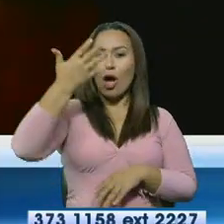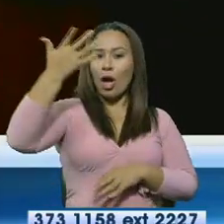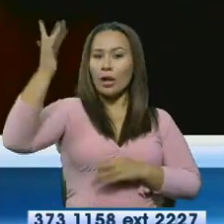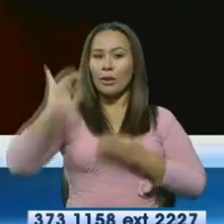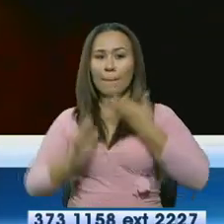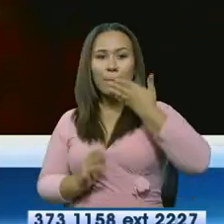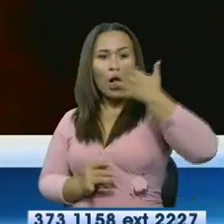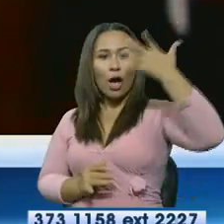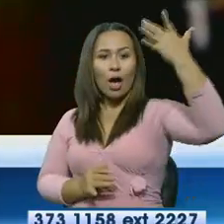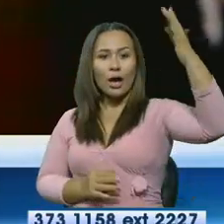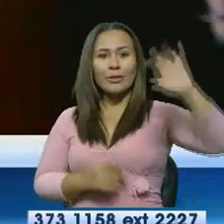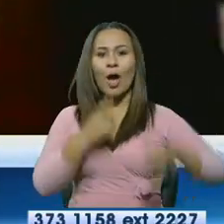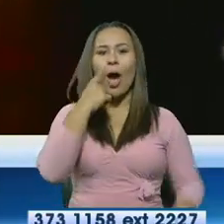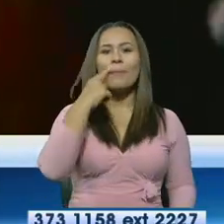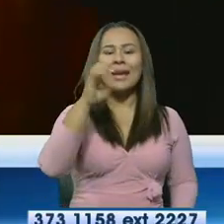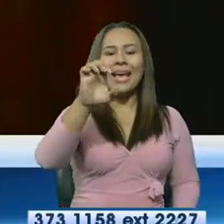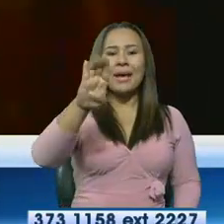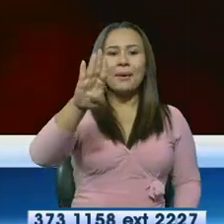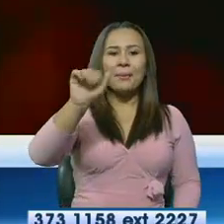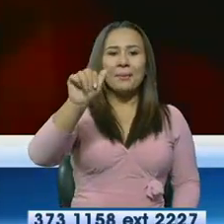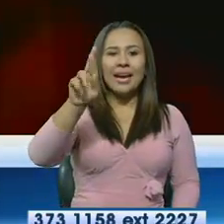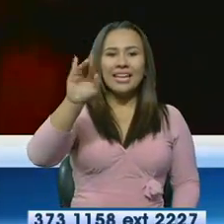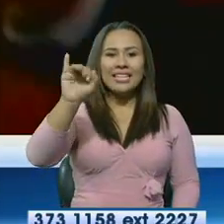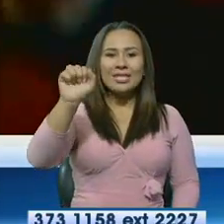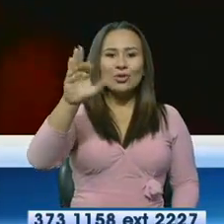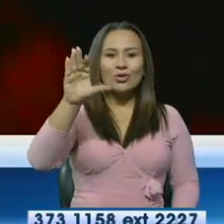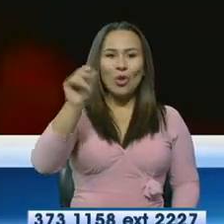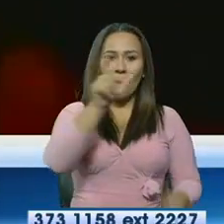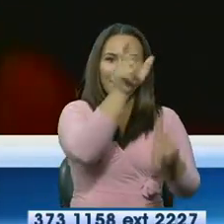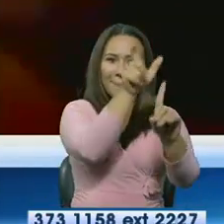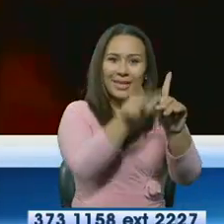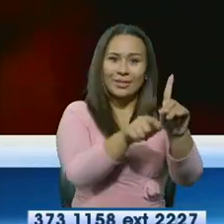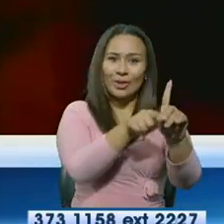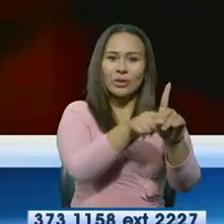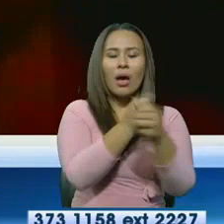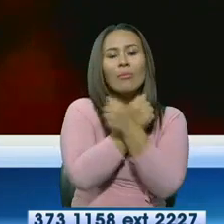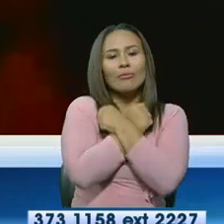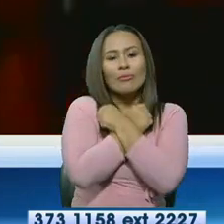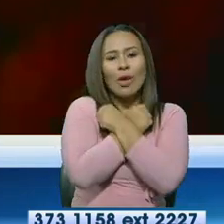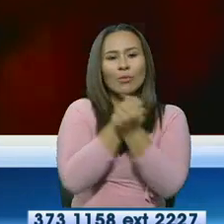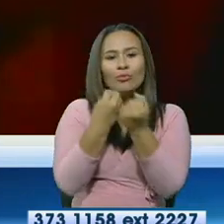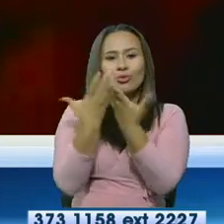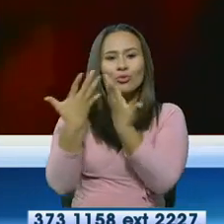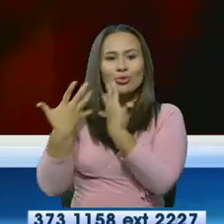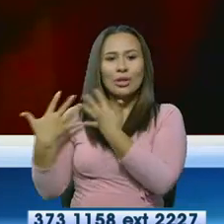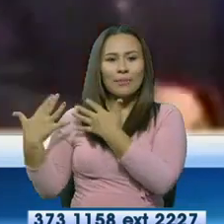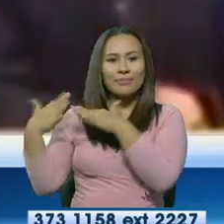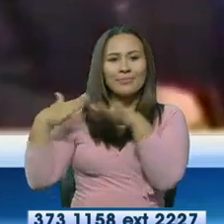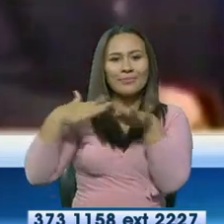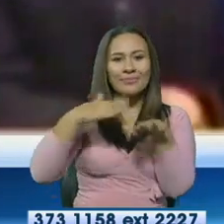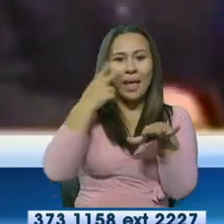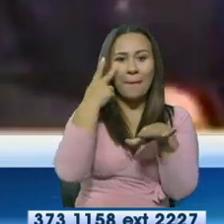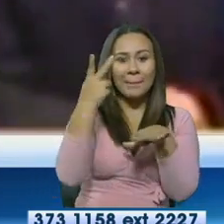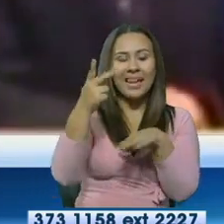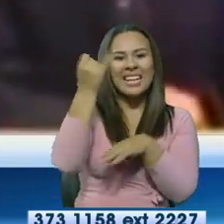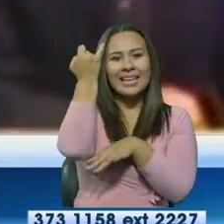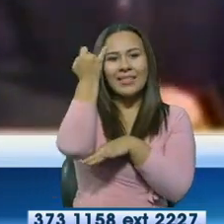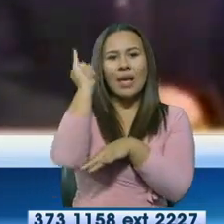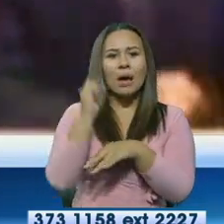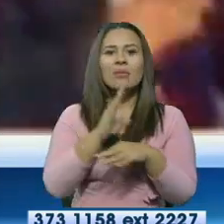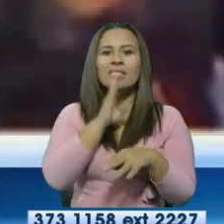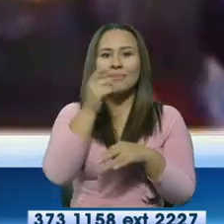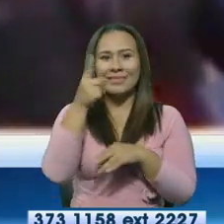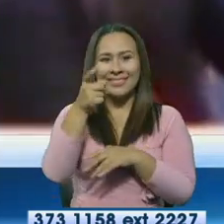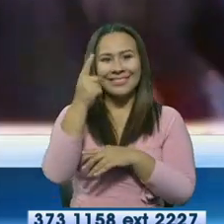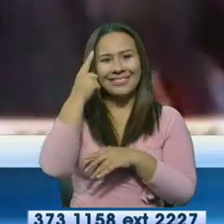al famoso don Evaristo Corral y Chancleta. Él fue el personaje más querido que representó Ernesto Albán, creador de las tan recordadas